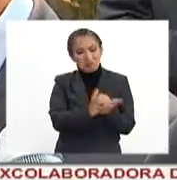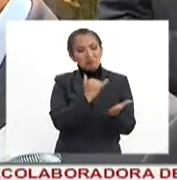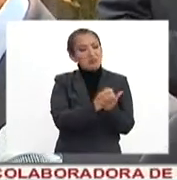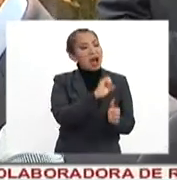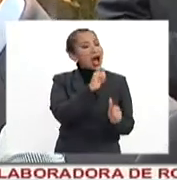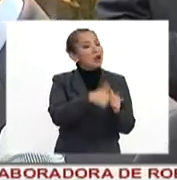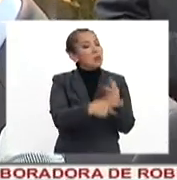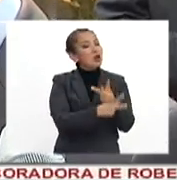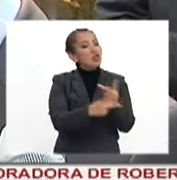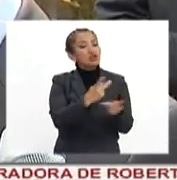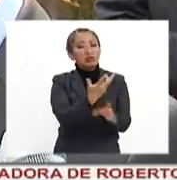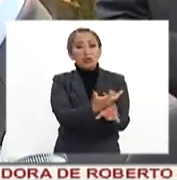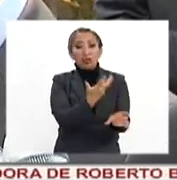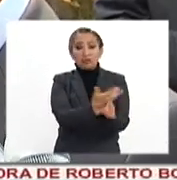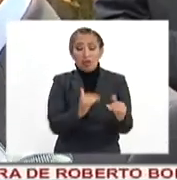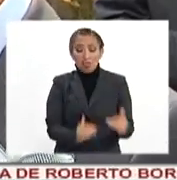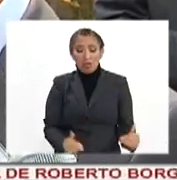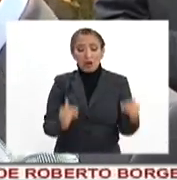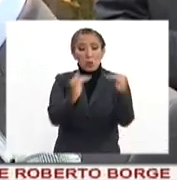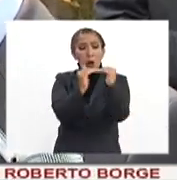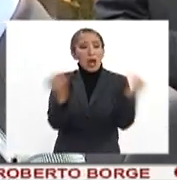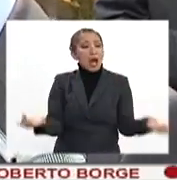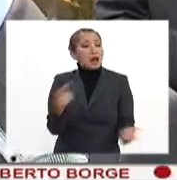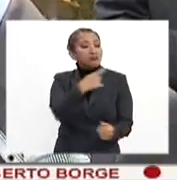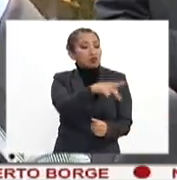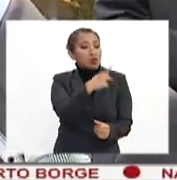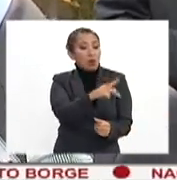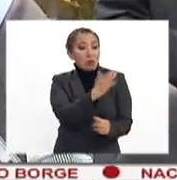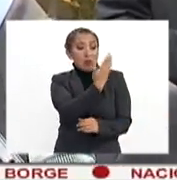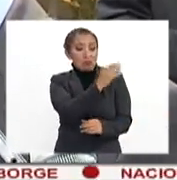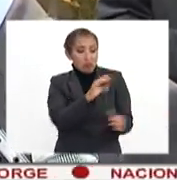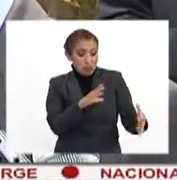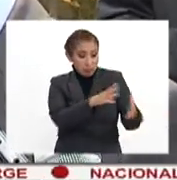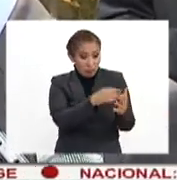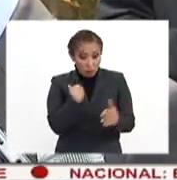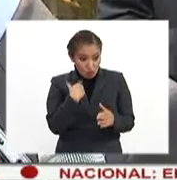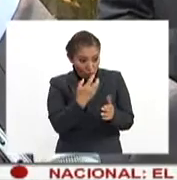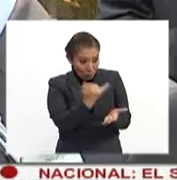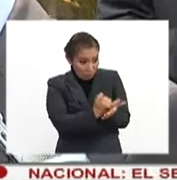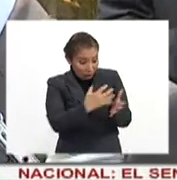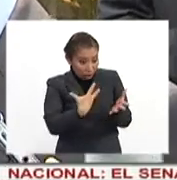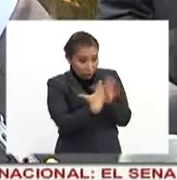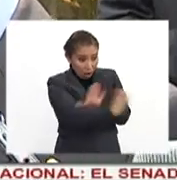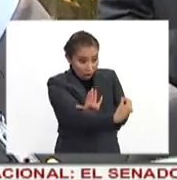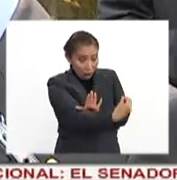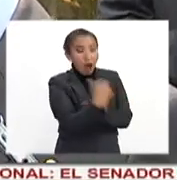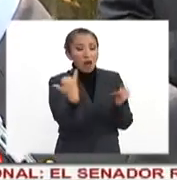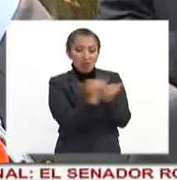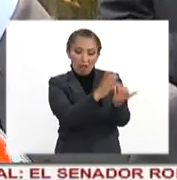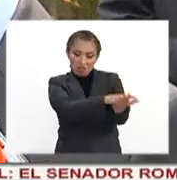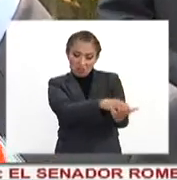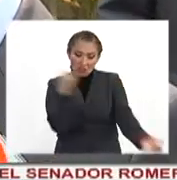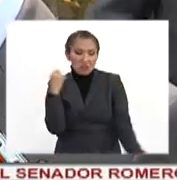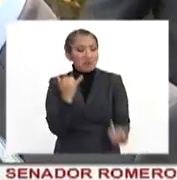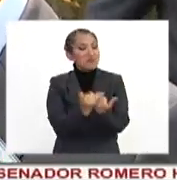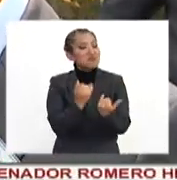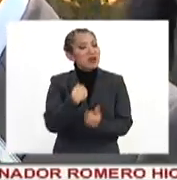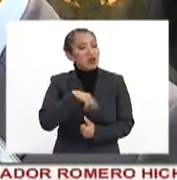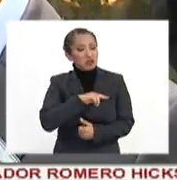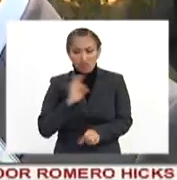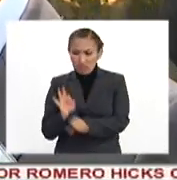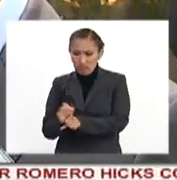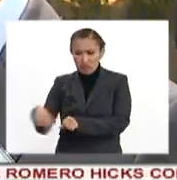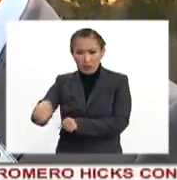algún producto de los Estados Unidos en una política espejo, porque nuestro trabajo está en defender a los